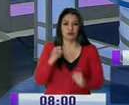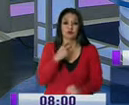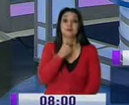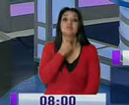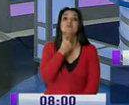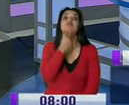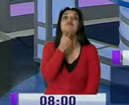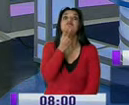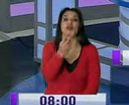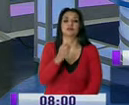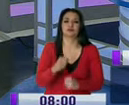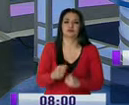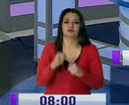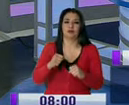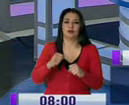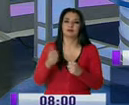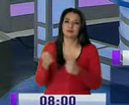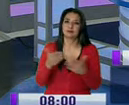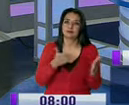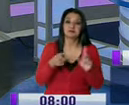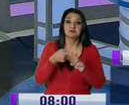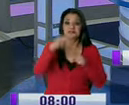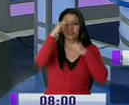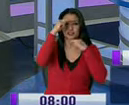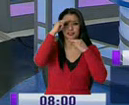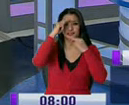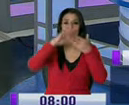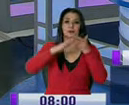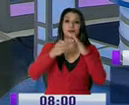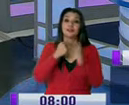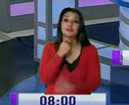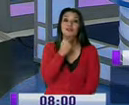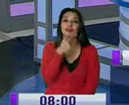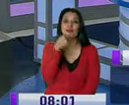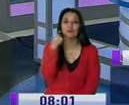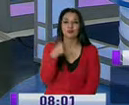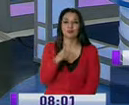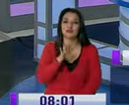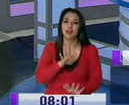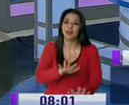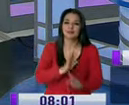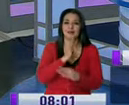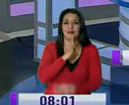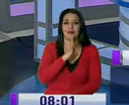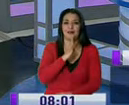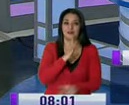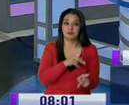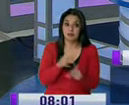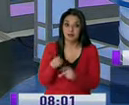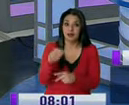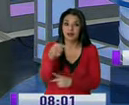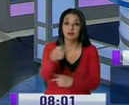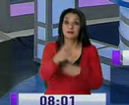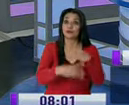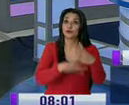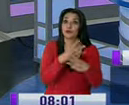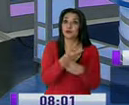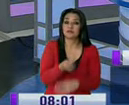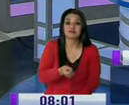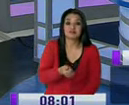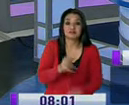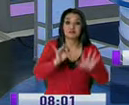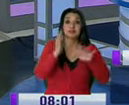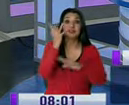fuerte. Bienvenidos al programa noticiario de la comunidad. Eso. Una cosa. Así hay que hablar, porque tenemos que prepararnos ya para el mundial. Le faltan 7